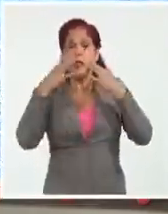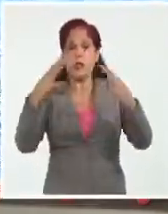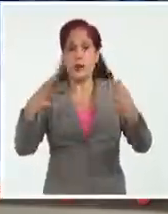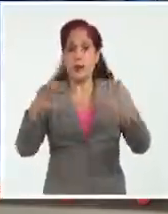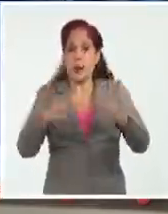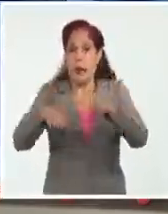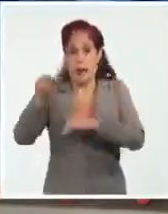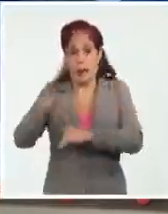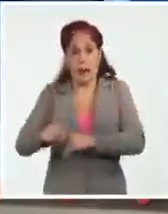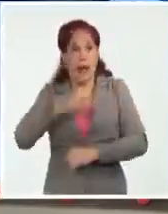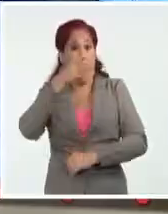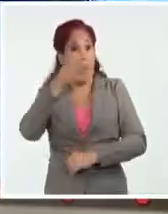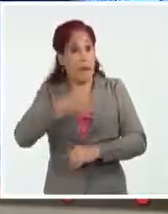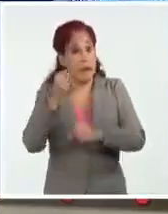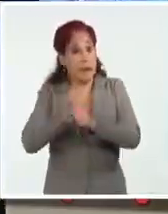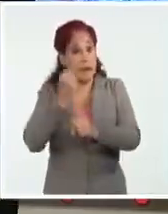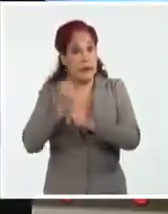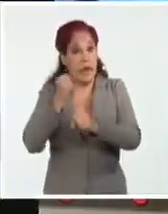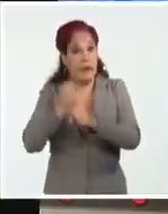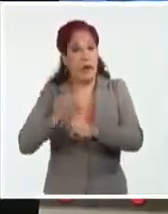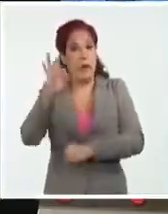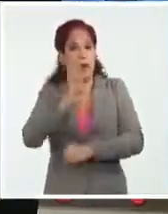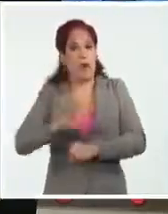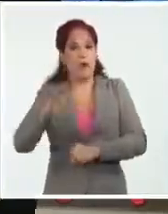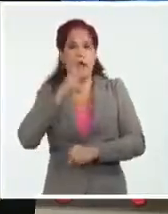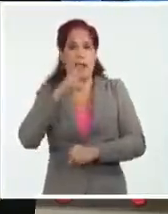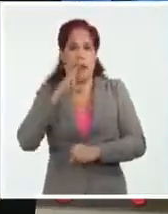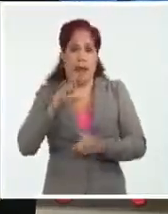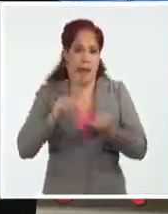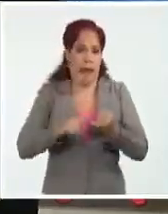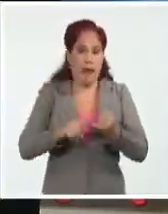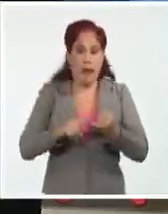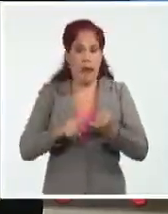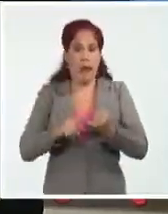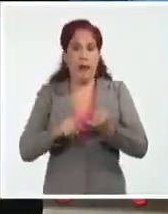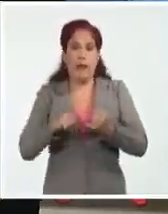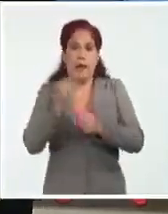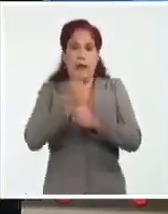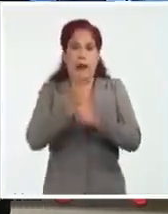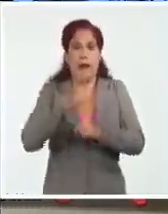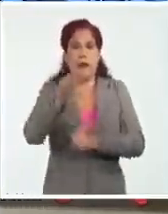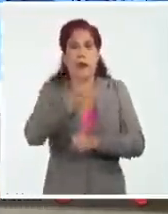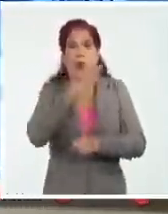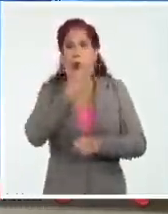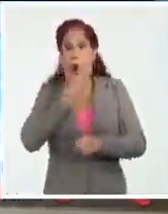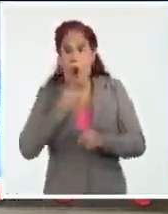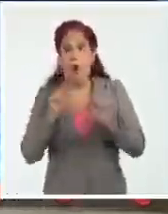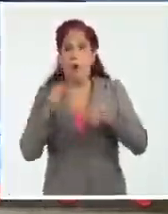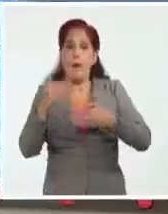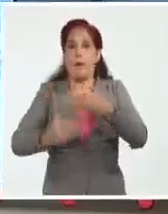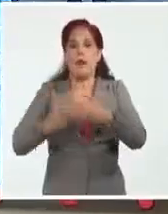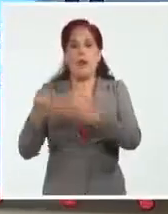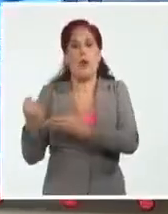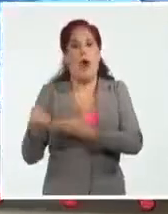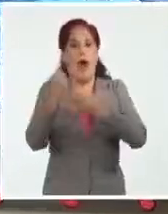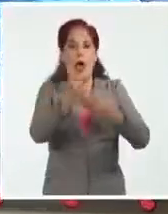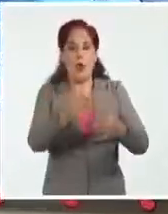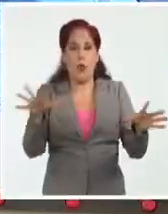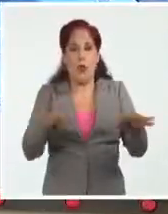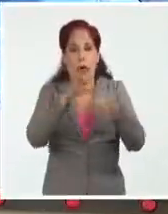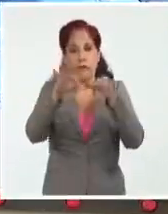la ministra, la labor de las organizaciones de masas, también los trabajadores sociales y los jóvenes vinculados a este proceso para atender